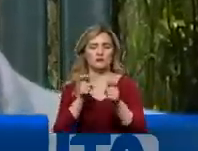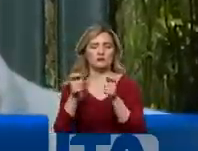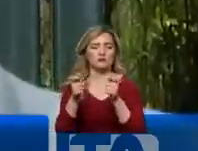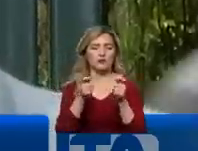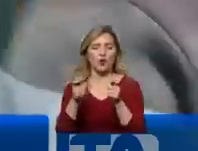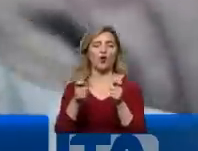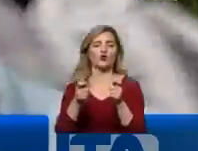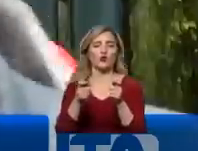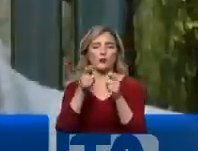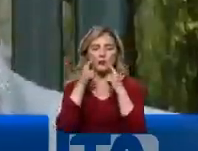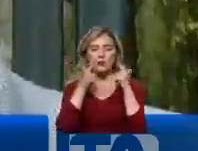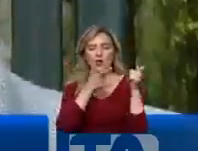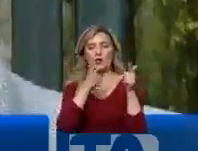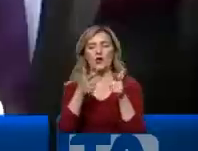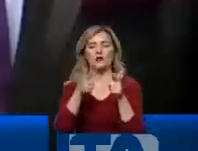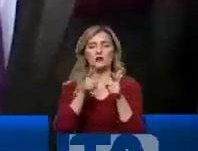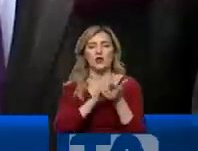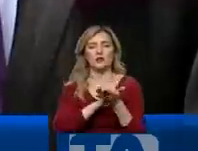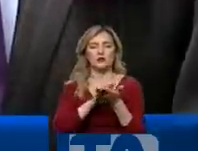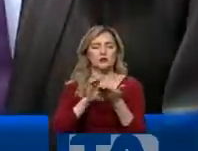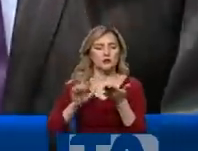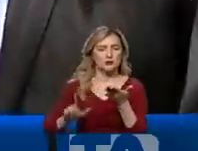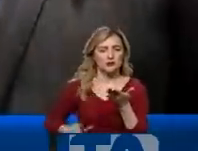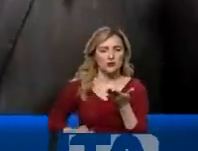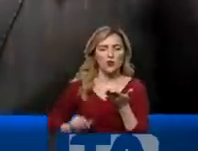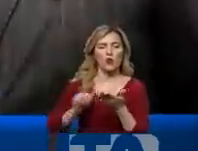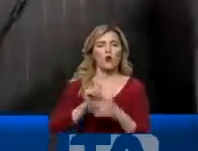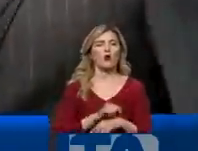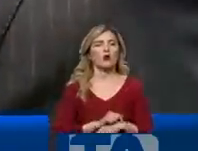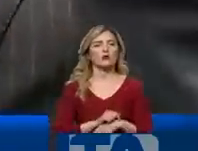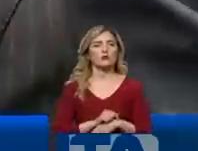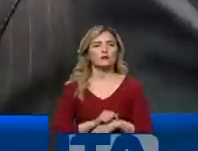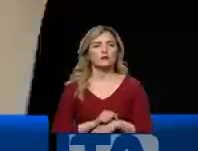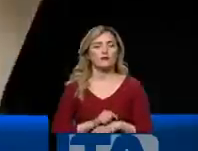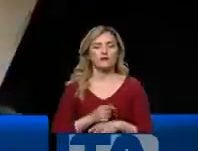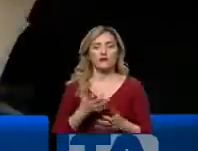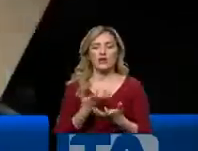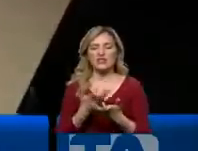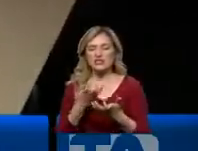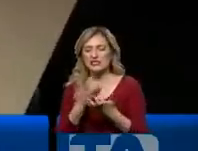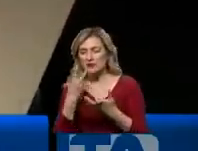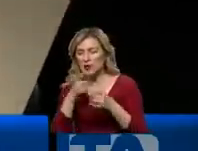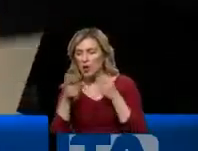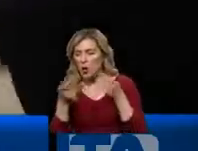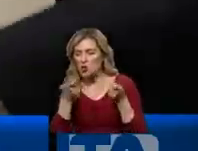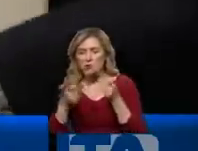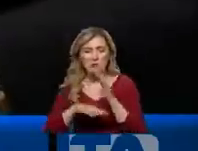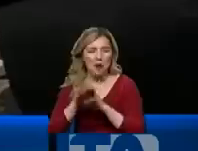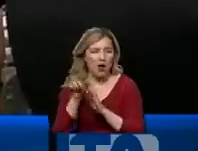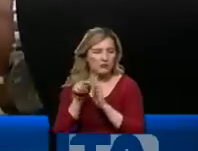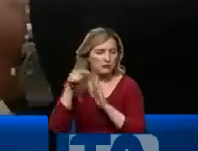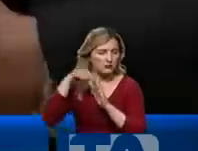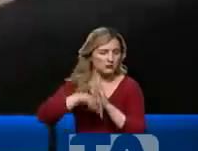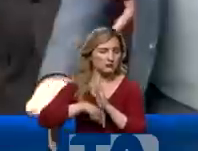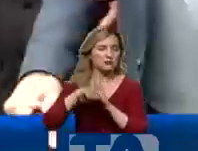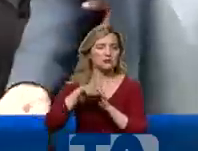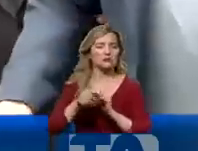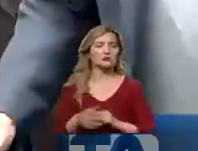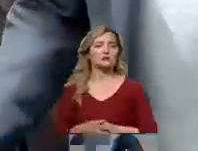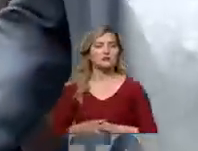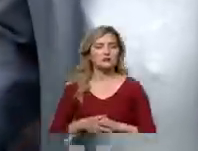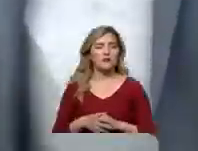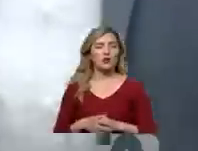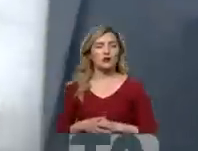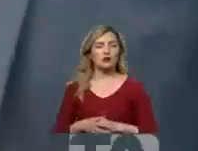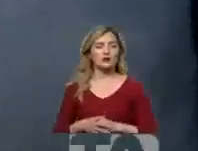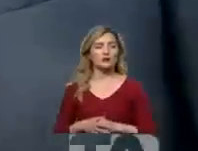Regulación de Control y Vigilancia Sanitaria, ARCSA, prioricen los filtros de seguridad para evitar que se pase por alto la salud de los ecuatorianos.